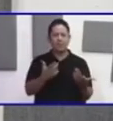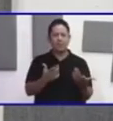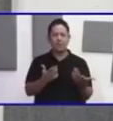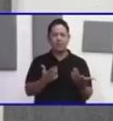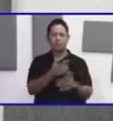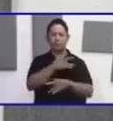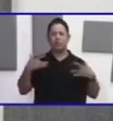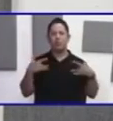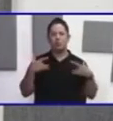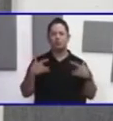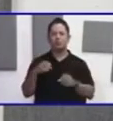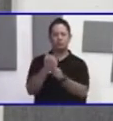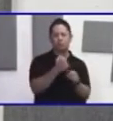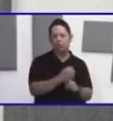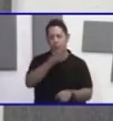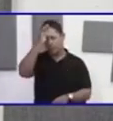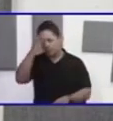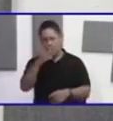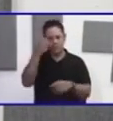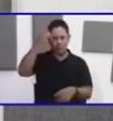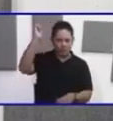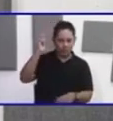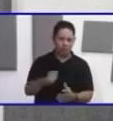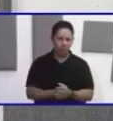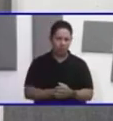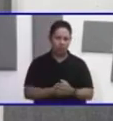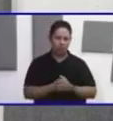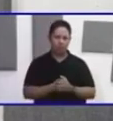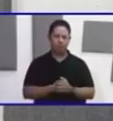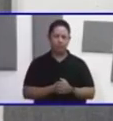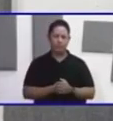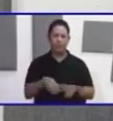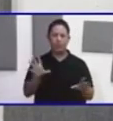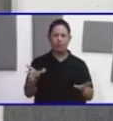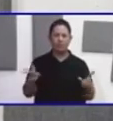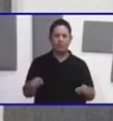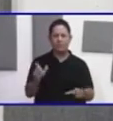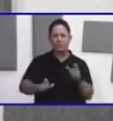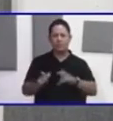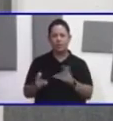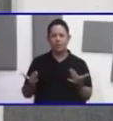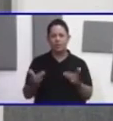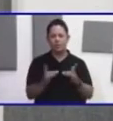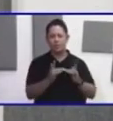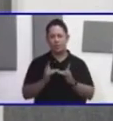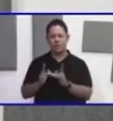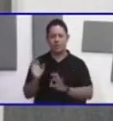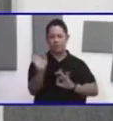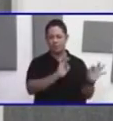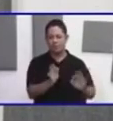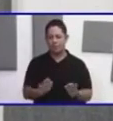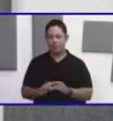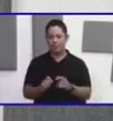los que trabajan en el hospital, los profesionales de la salud, los camilleros, los técnicos,